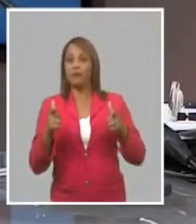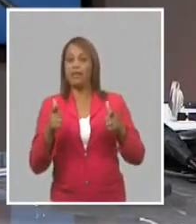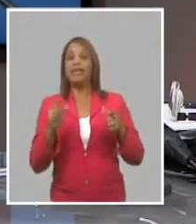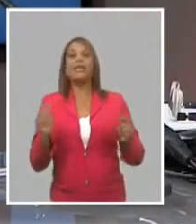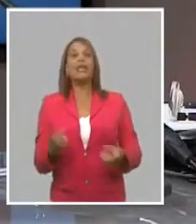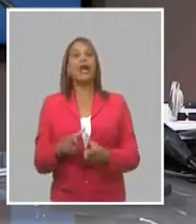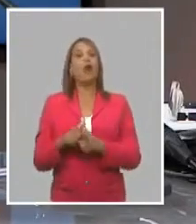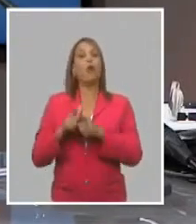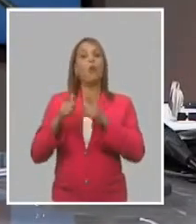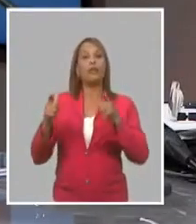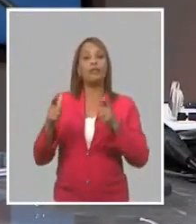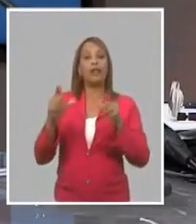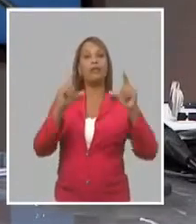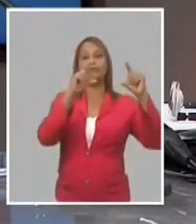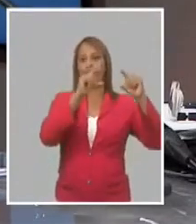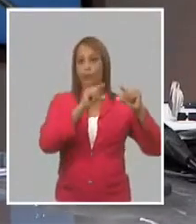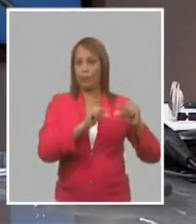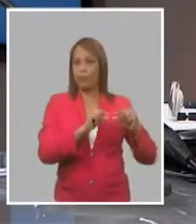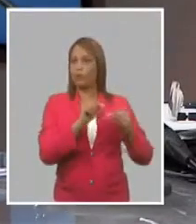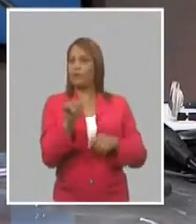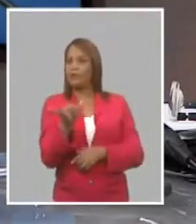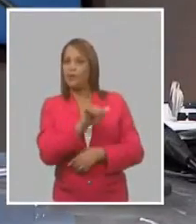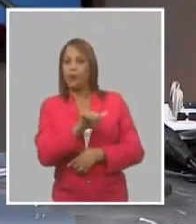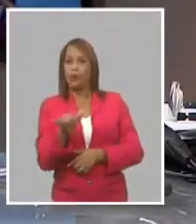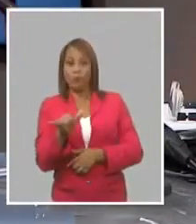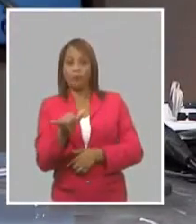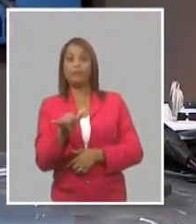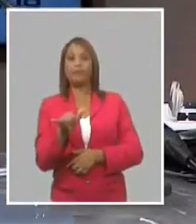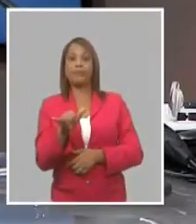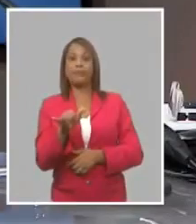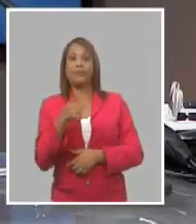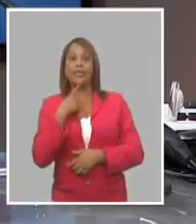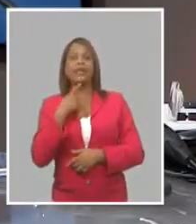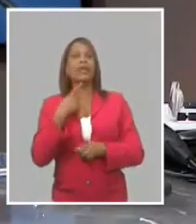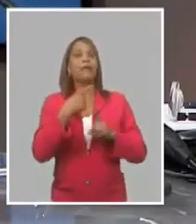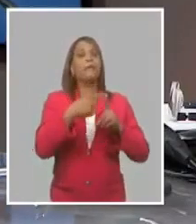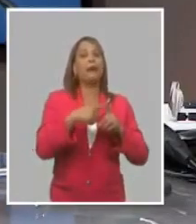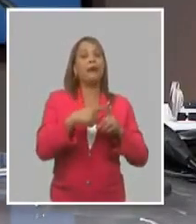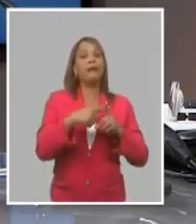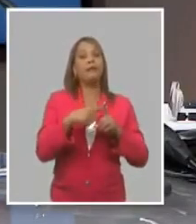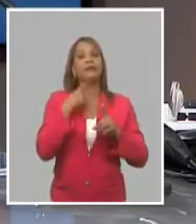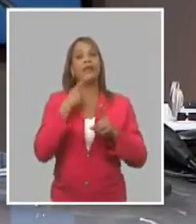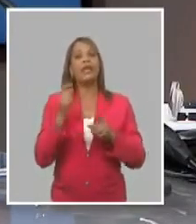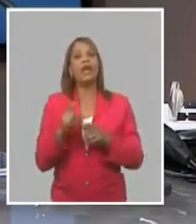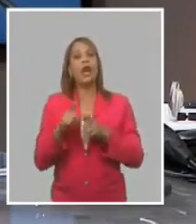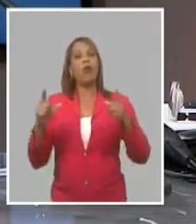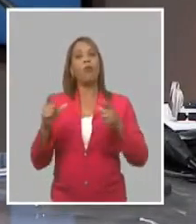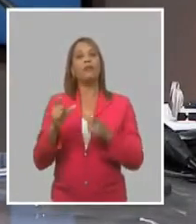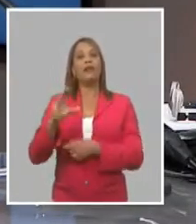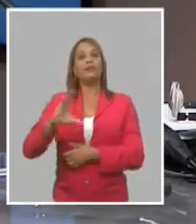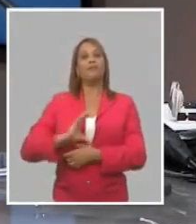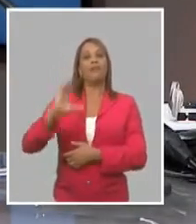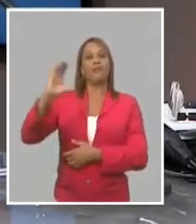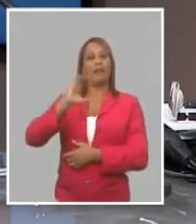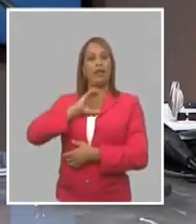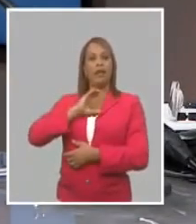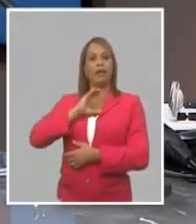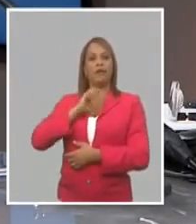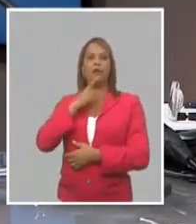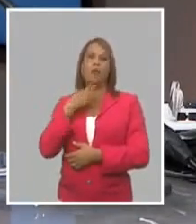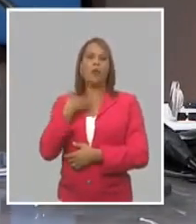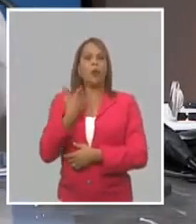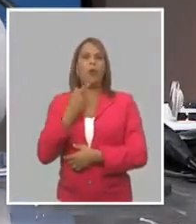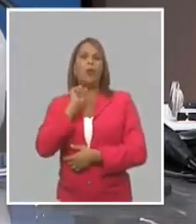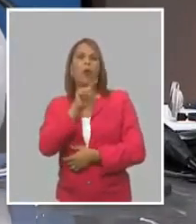los precios minoristas que se decidan, y a su vez me tiene que incrementar el salario, porque si no, ¿cómo yo compro